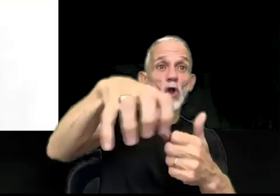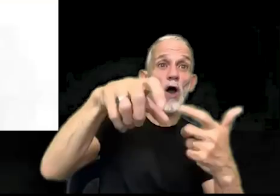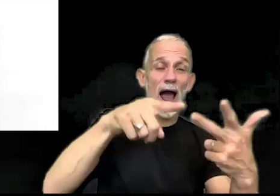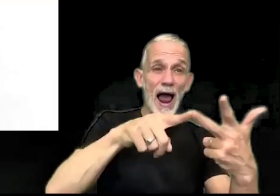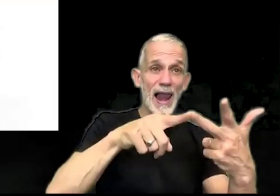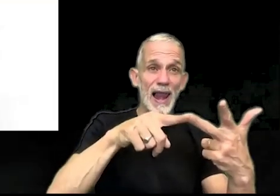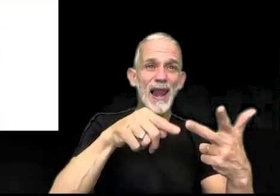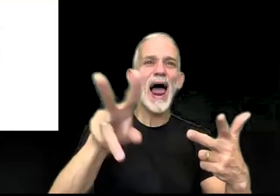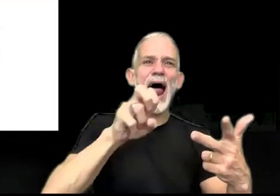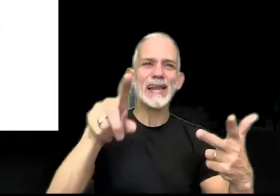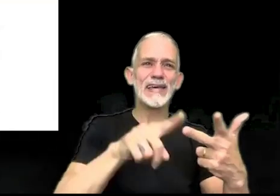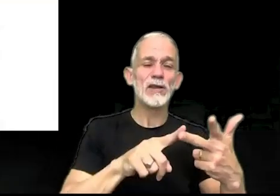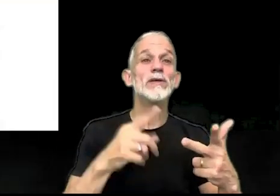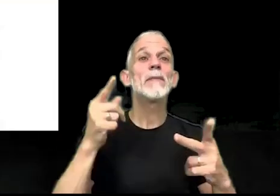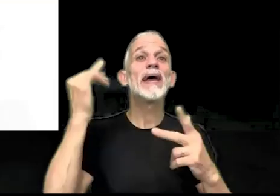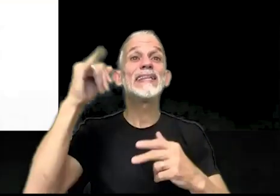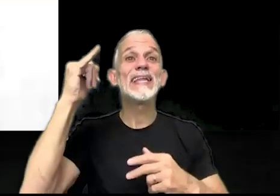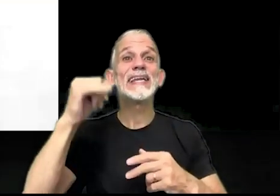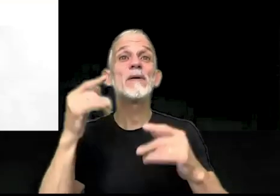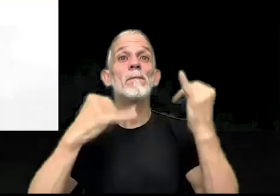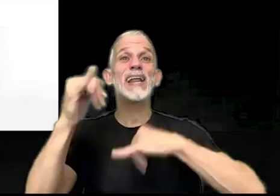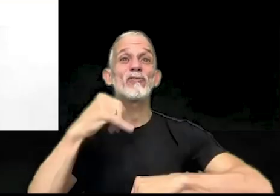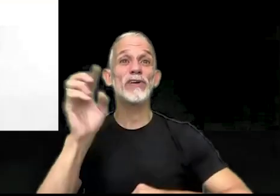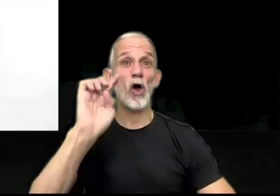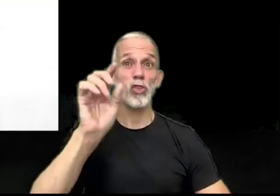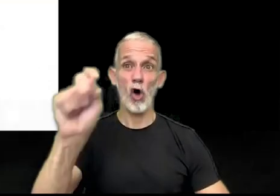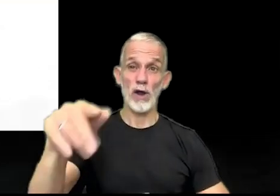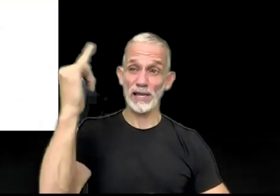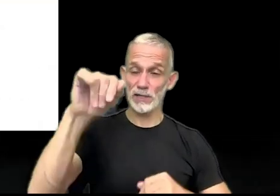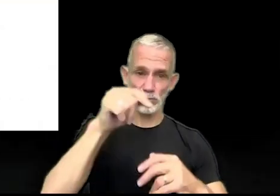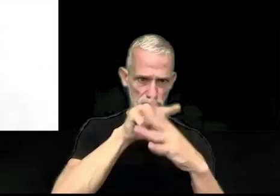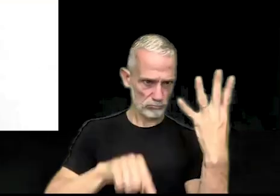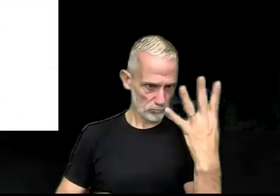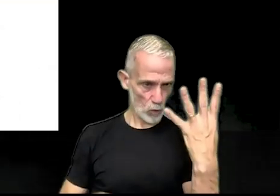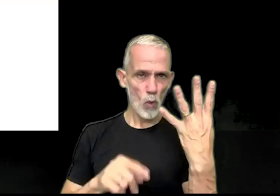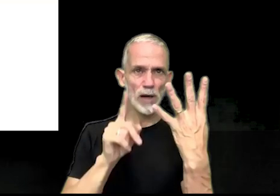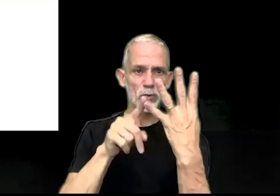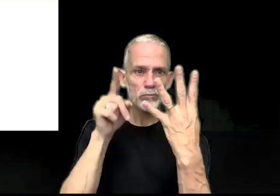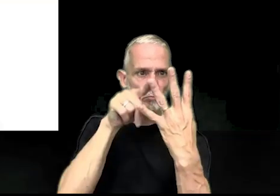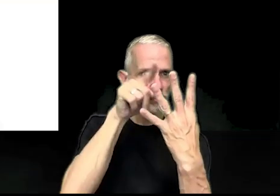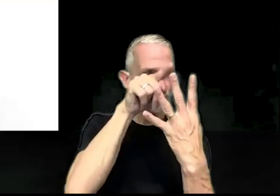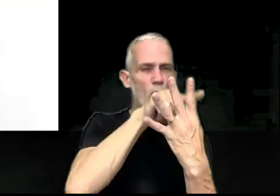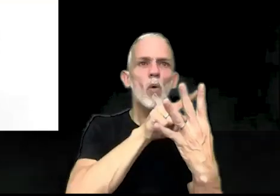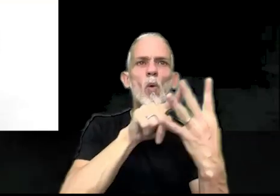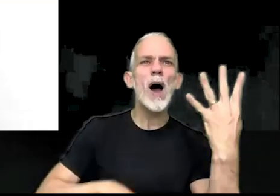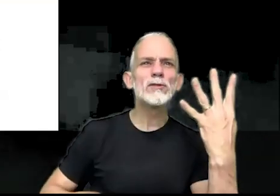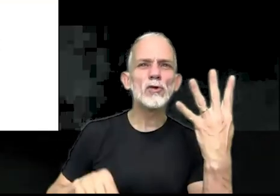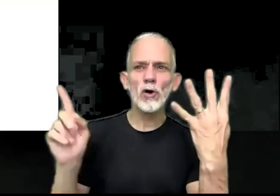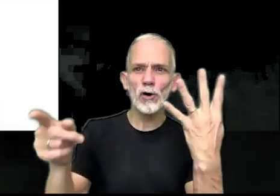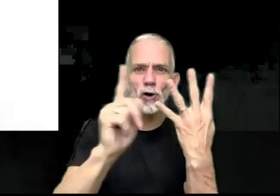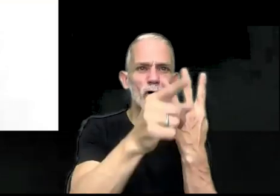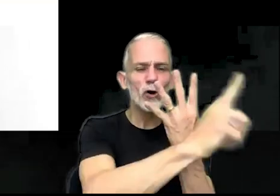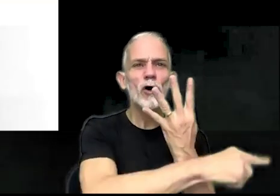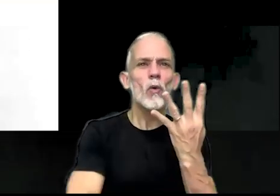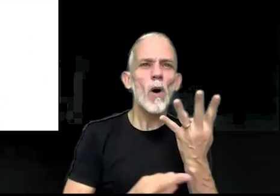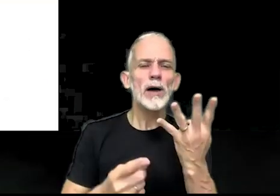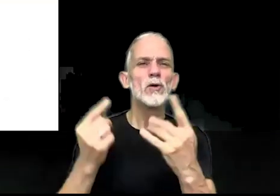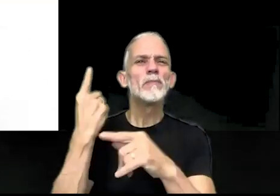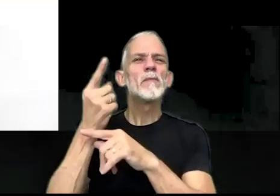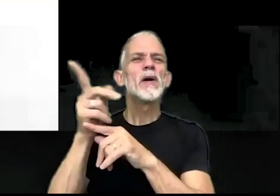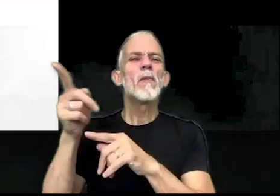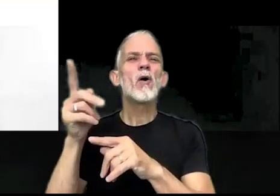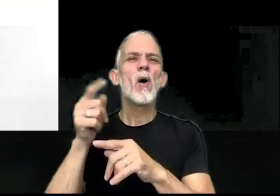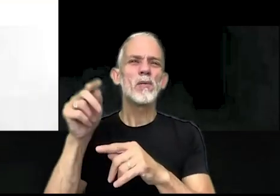un plazo fijo en dólares. Este señor tiene rentas de las 4 categorías. Primera